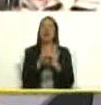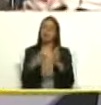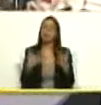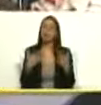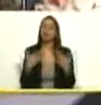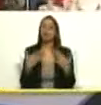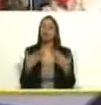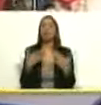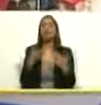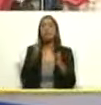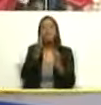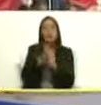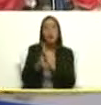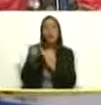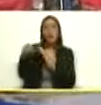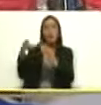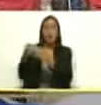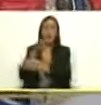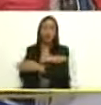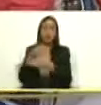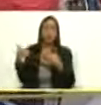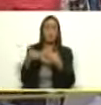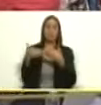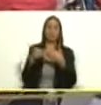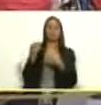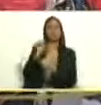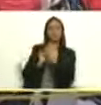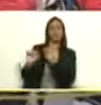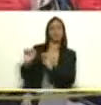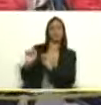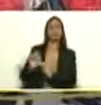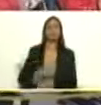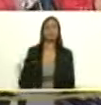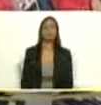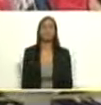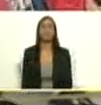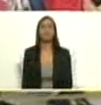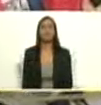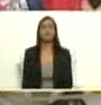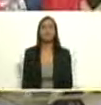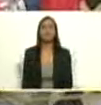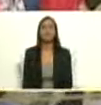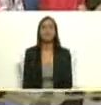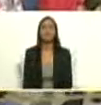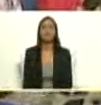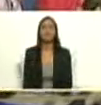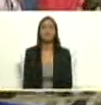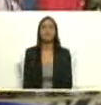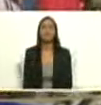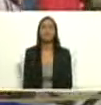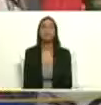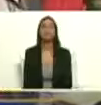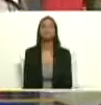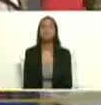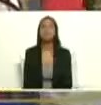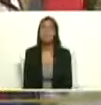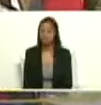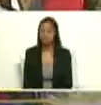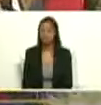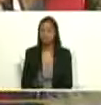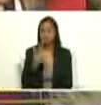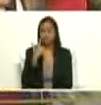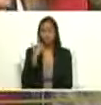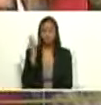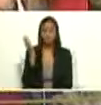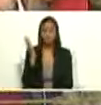la derecha Venezolana en esta oportunidad también evaluarán la gestión del Comando Especial presidencial